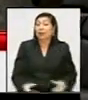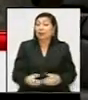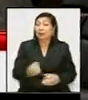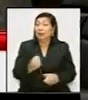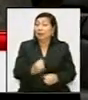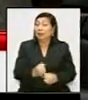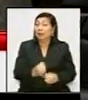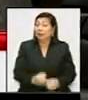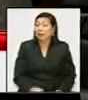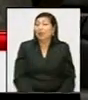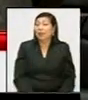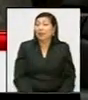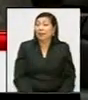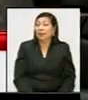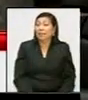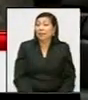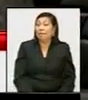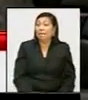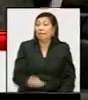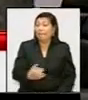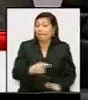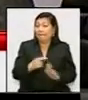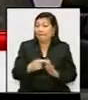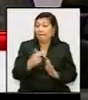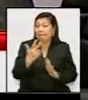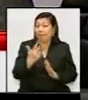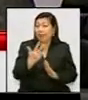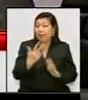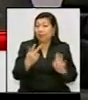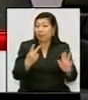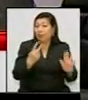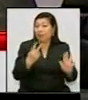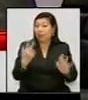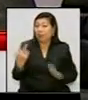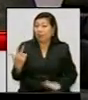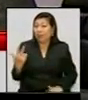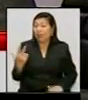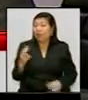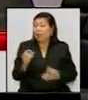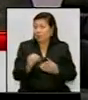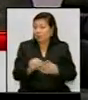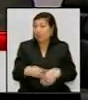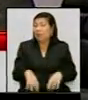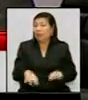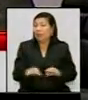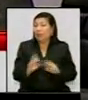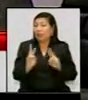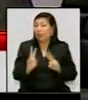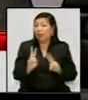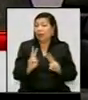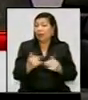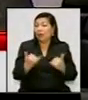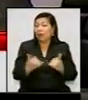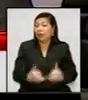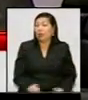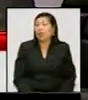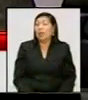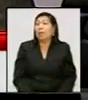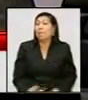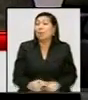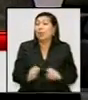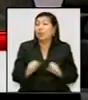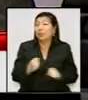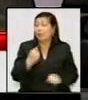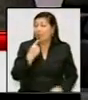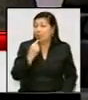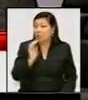Trabajo. Por eso creo que este proyecto de 3773 es importantísimo verlo el día de hoy. Pero sí exhorto a